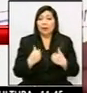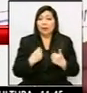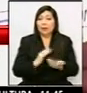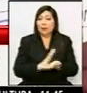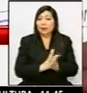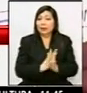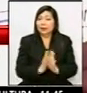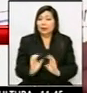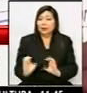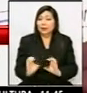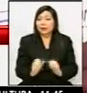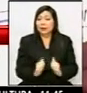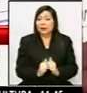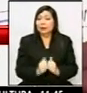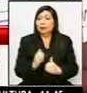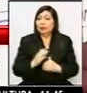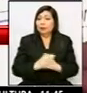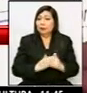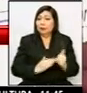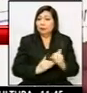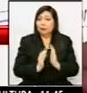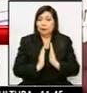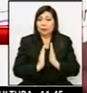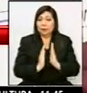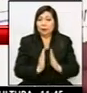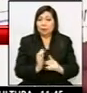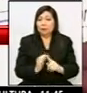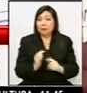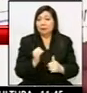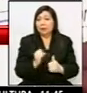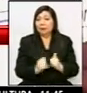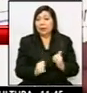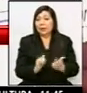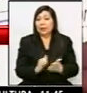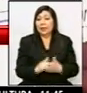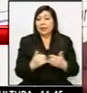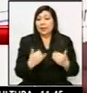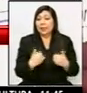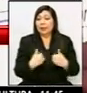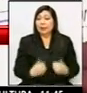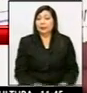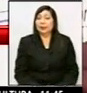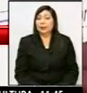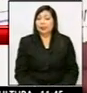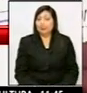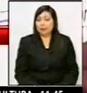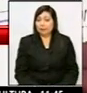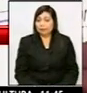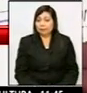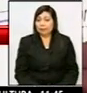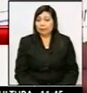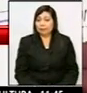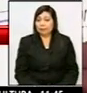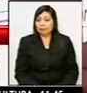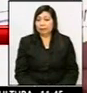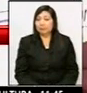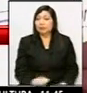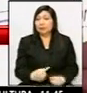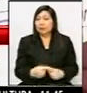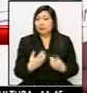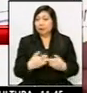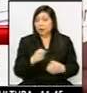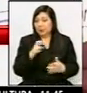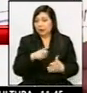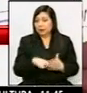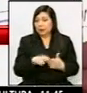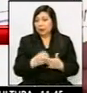hacer con la construcción de una represa, pero finalmente lo que ha ocurrido es que tenemos varias empresas